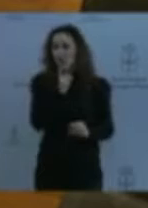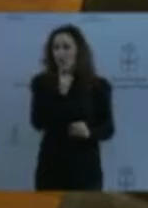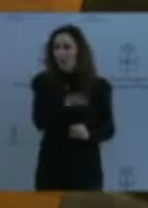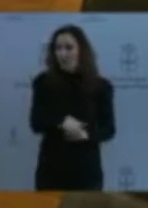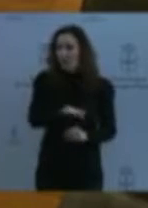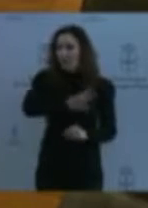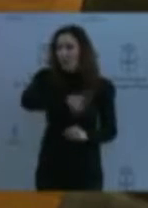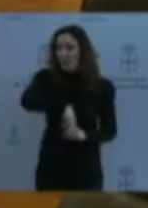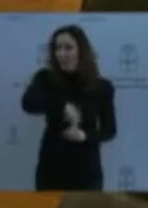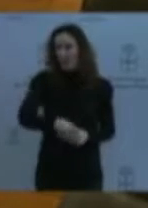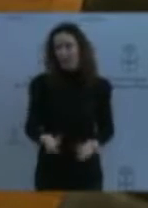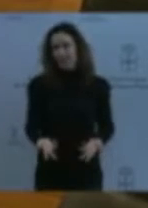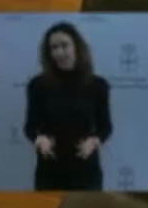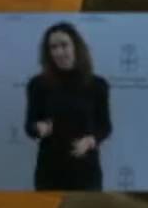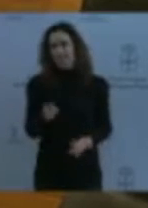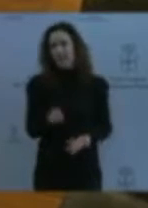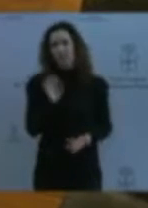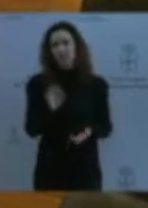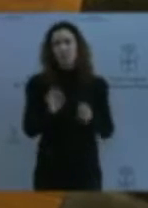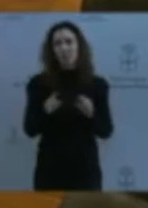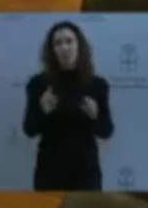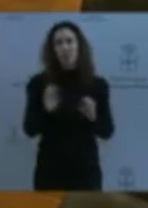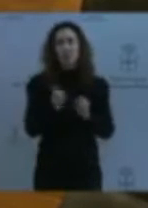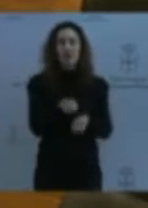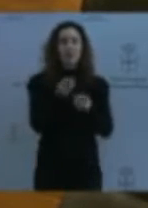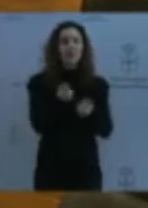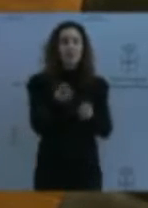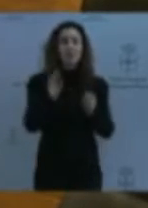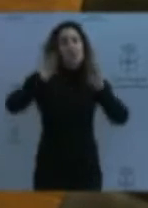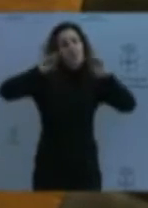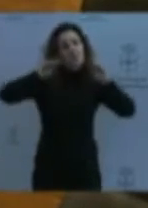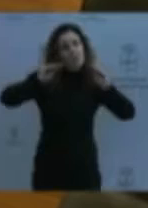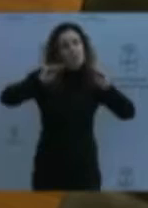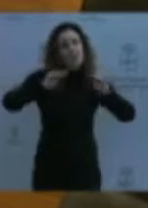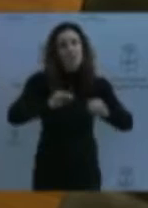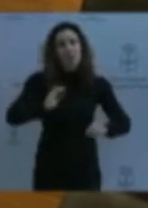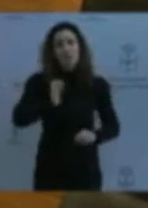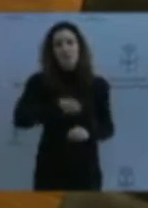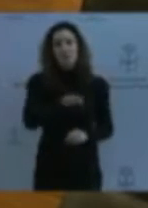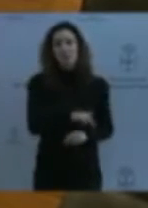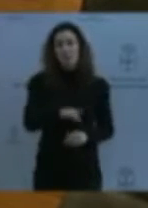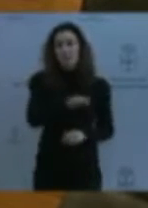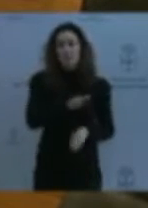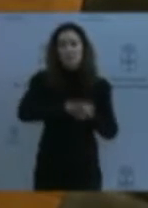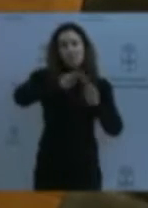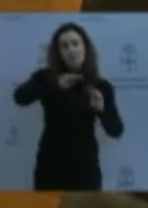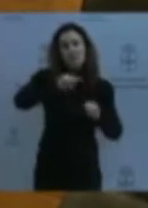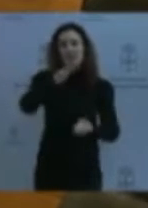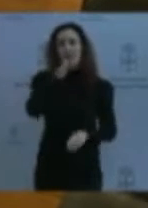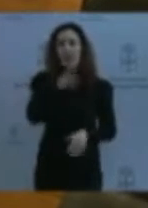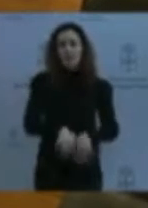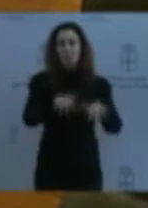las corporaciones municipales para aplicar protocolos de actuaciones en caso de inundaciones? Sé que no sé si va a tener esta información, pero es una